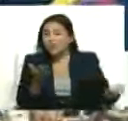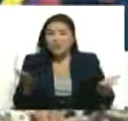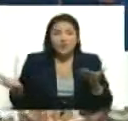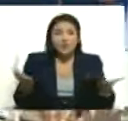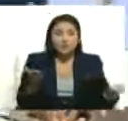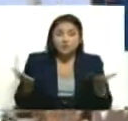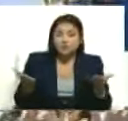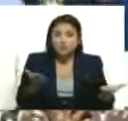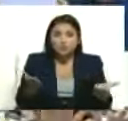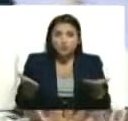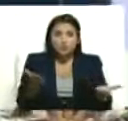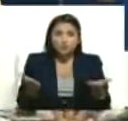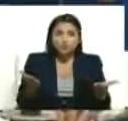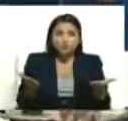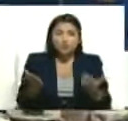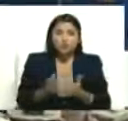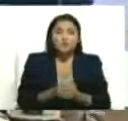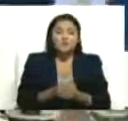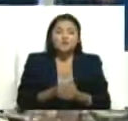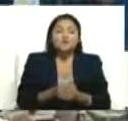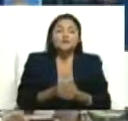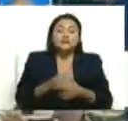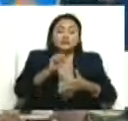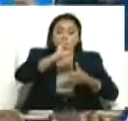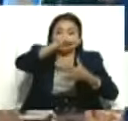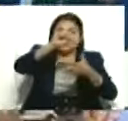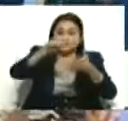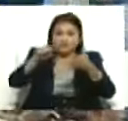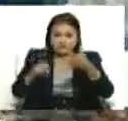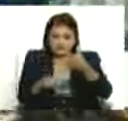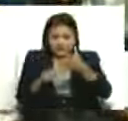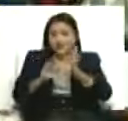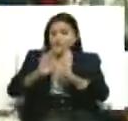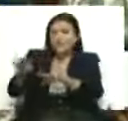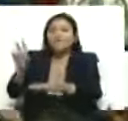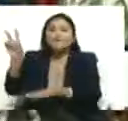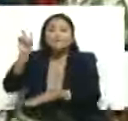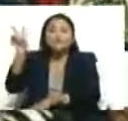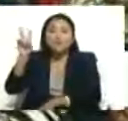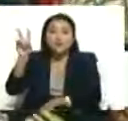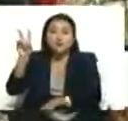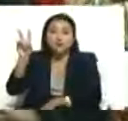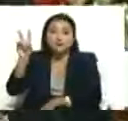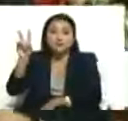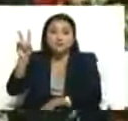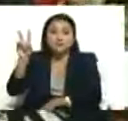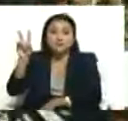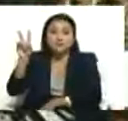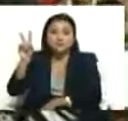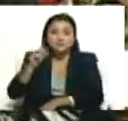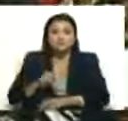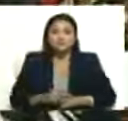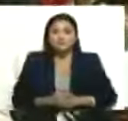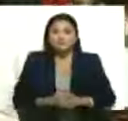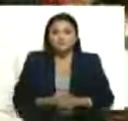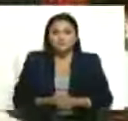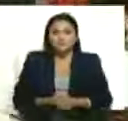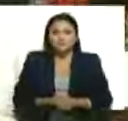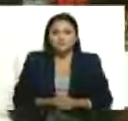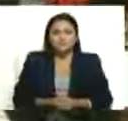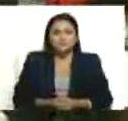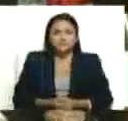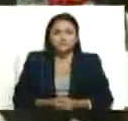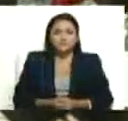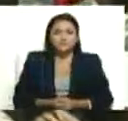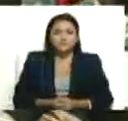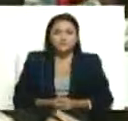ExxonMobil? Debemos votar 5 veces sí por Venezuela. 5 veces sí por Venezuela. No